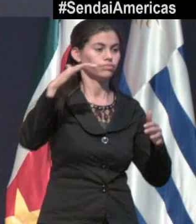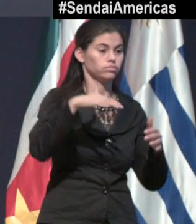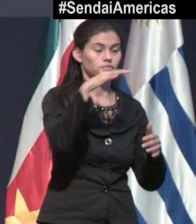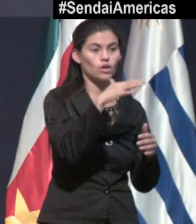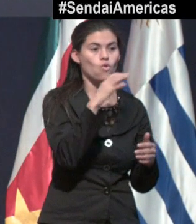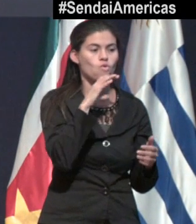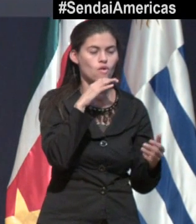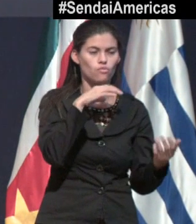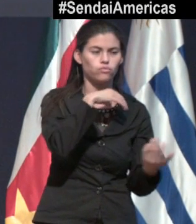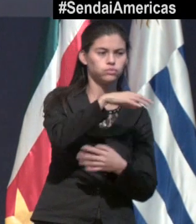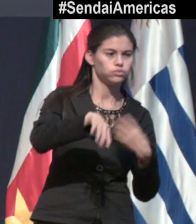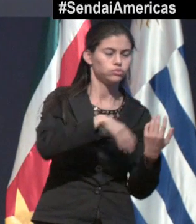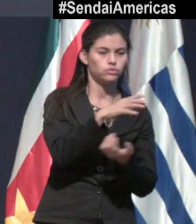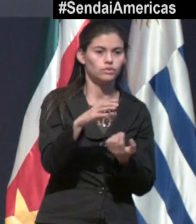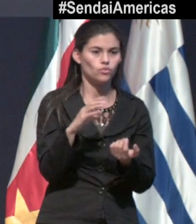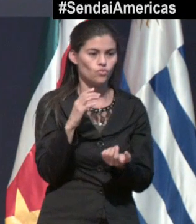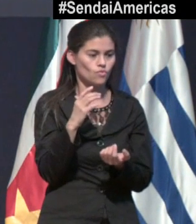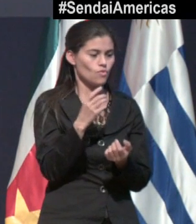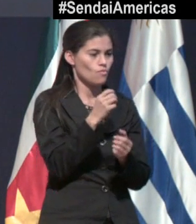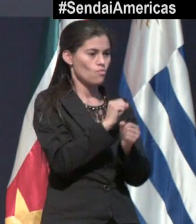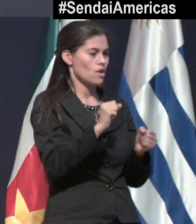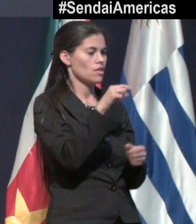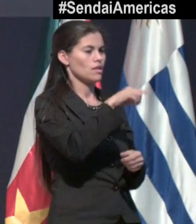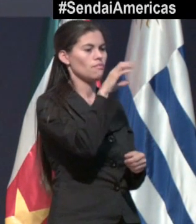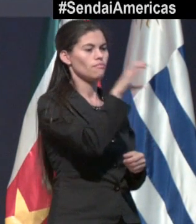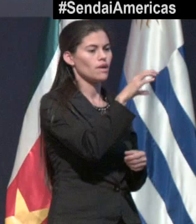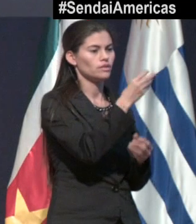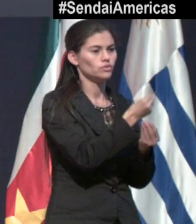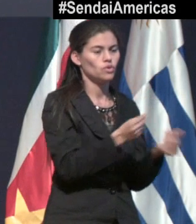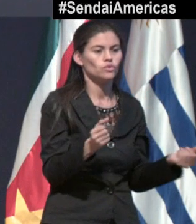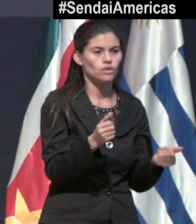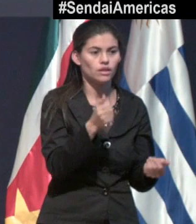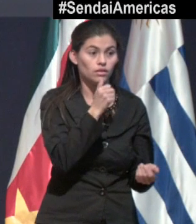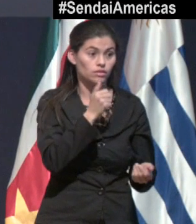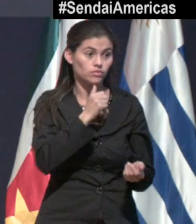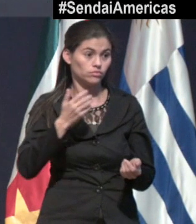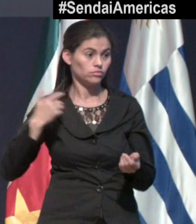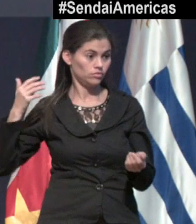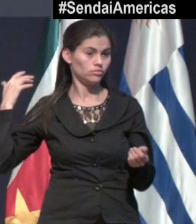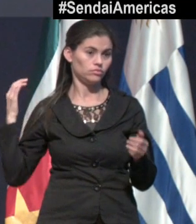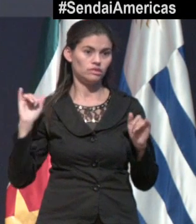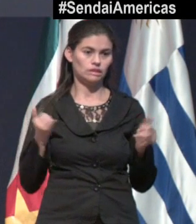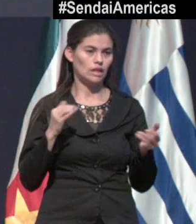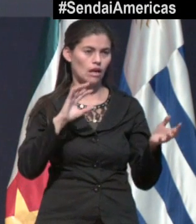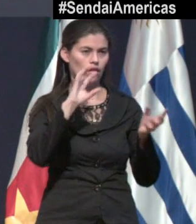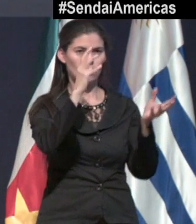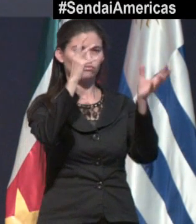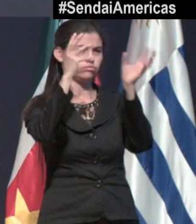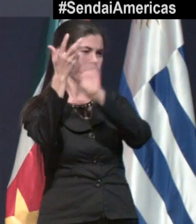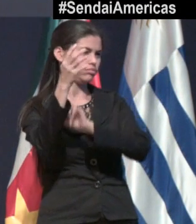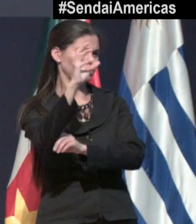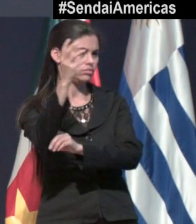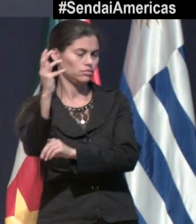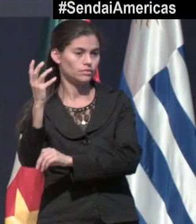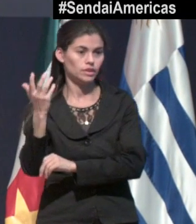desencadenar desastres que escapan a lo que propiamente hemos llamado históricamente los desastres naturales, a pesar de que sabemos